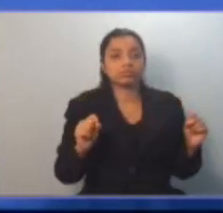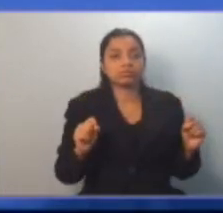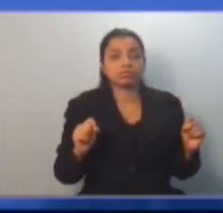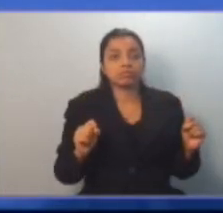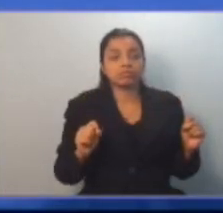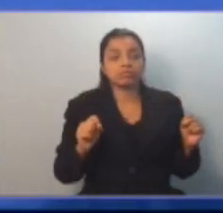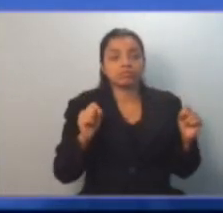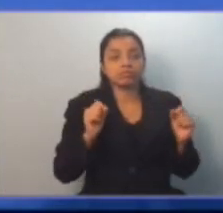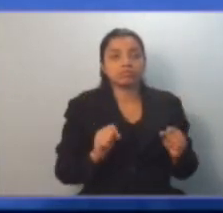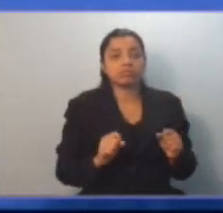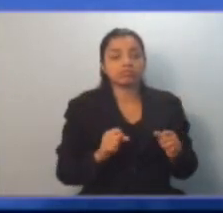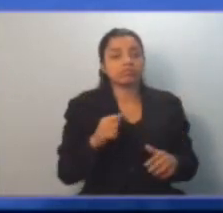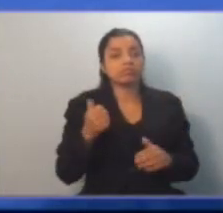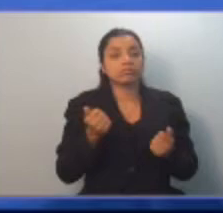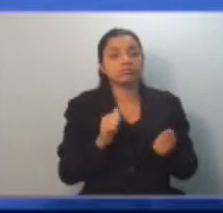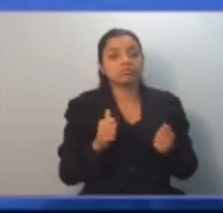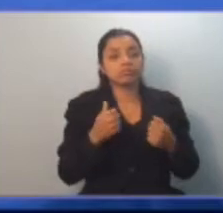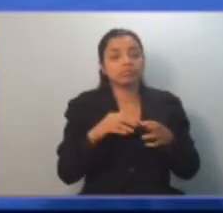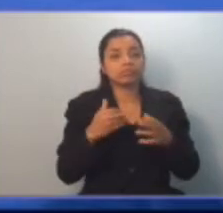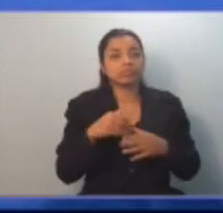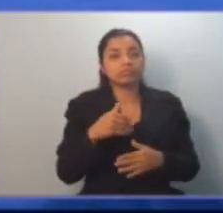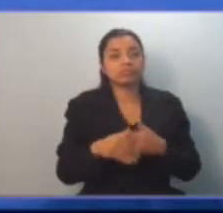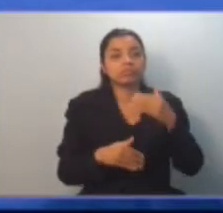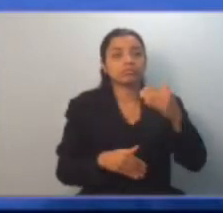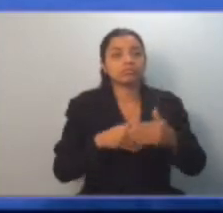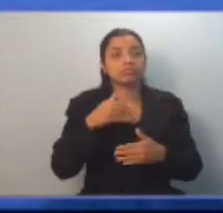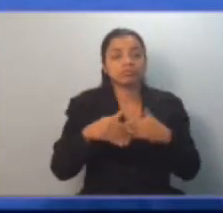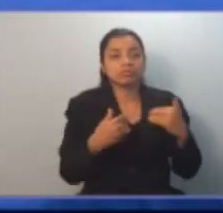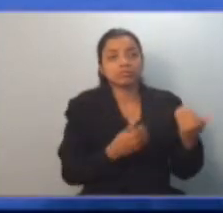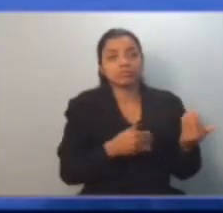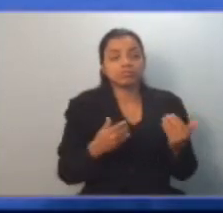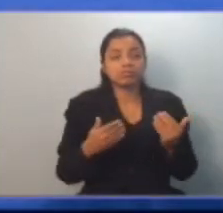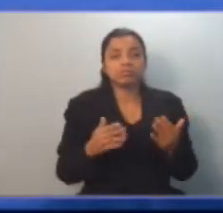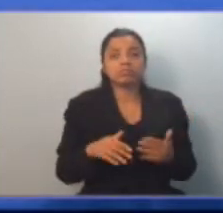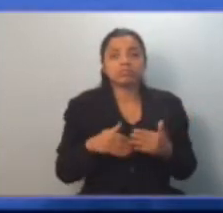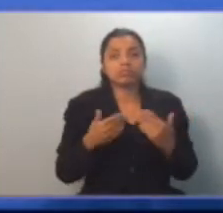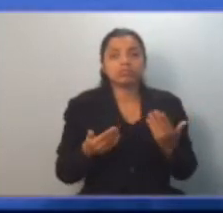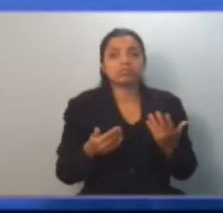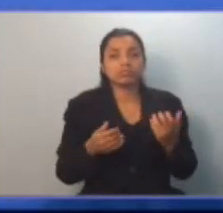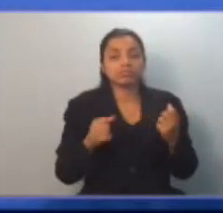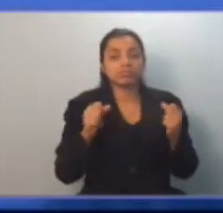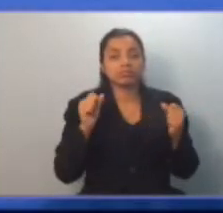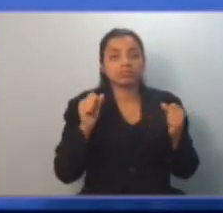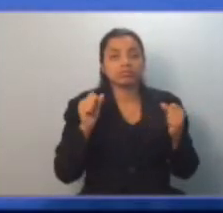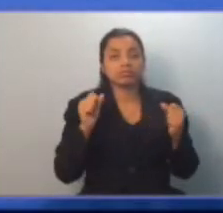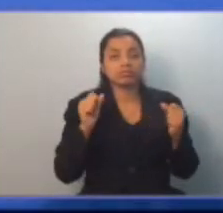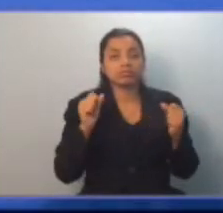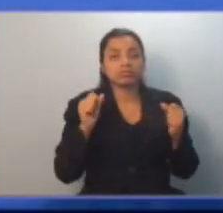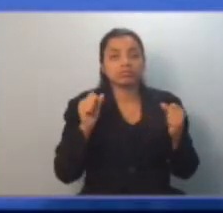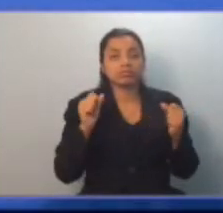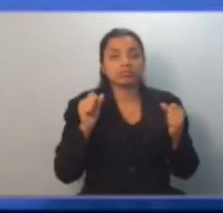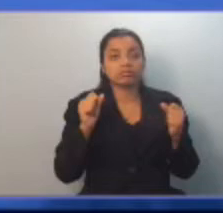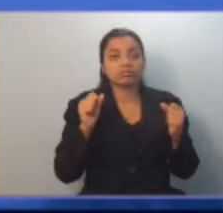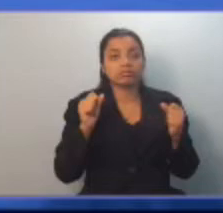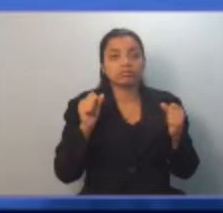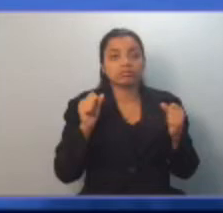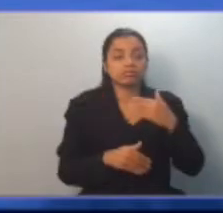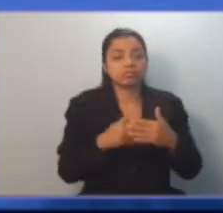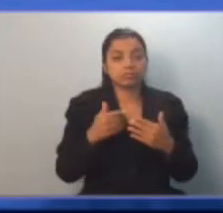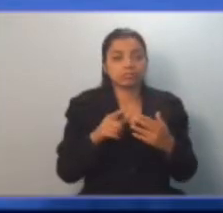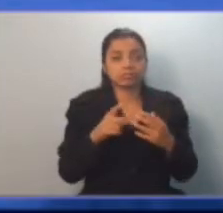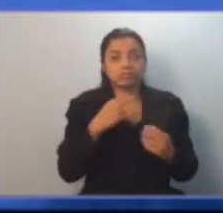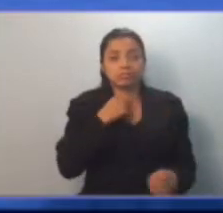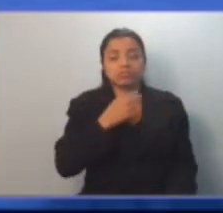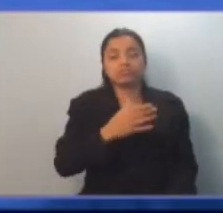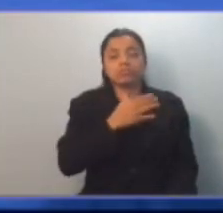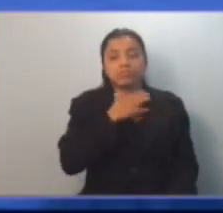reparte equitativamente todos los procesos de una forma que ningún tribunal tenga mayor cantidad de procesos o procesos más difíciles